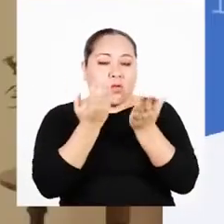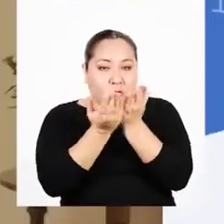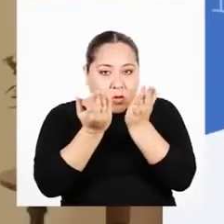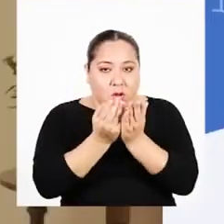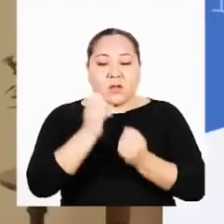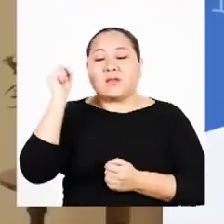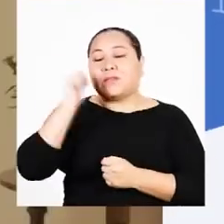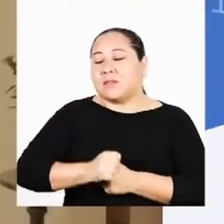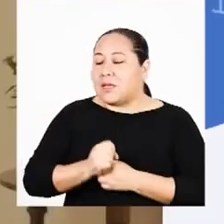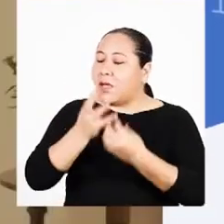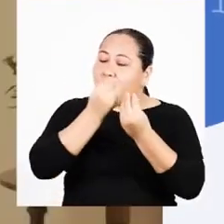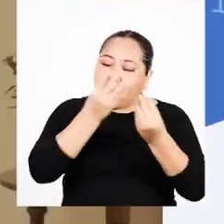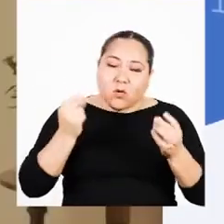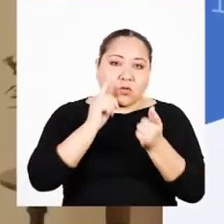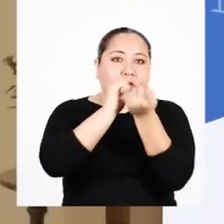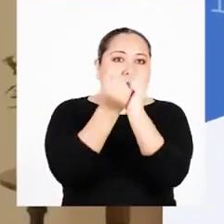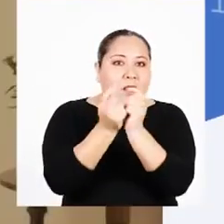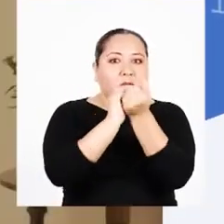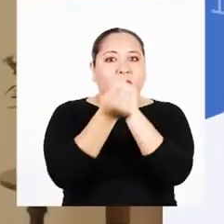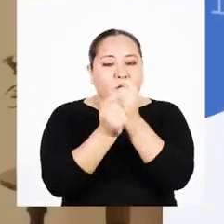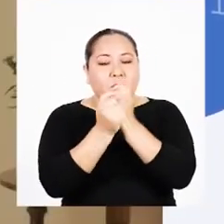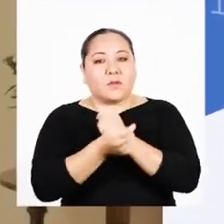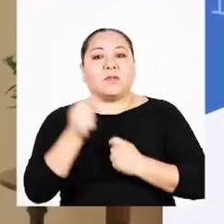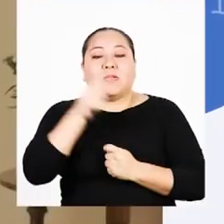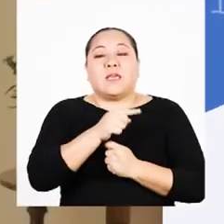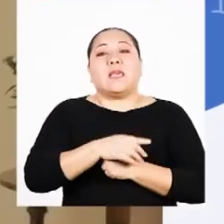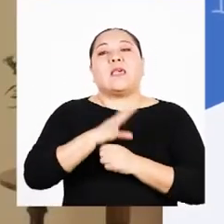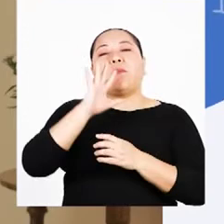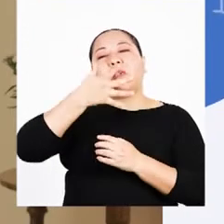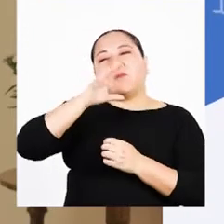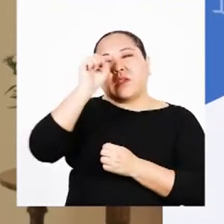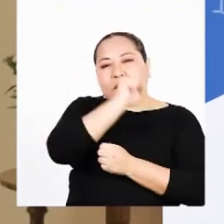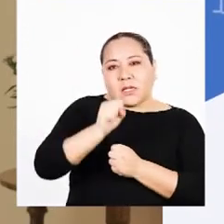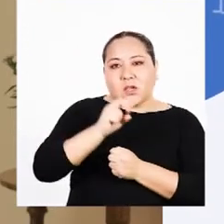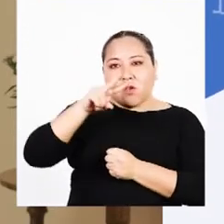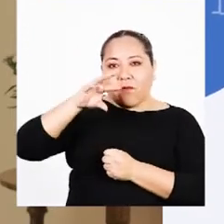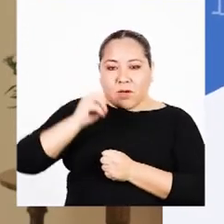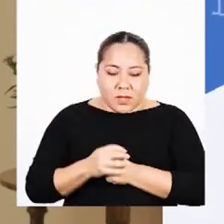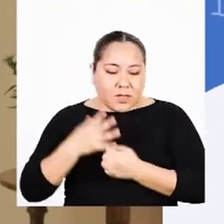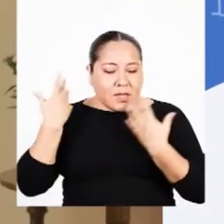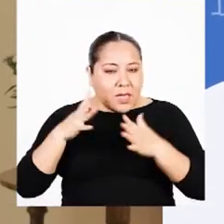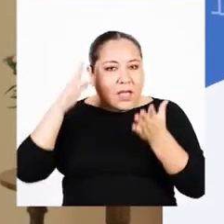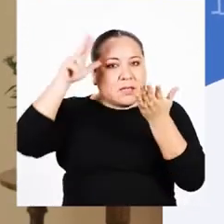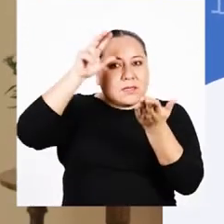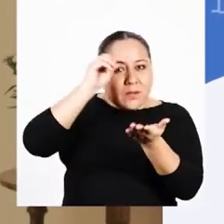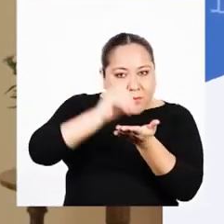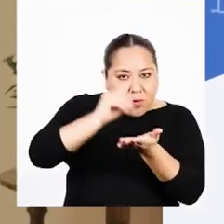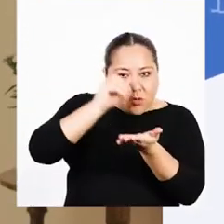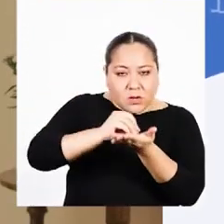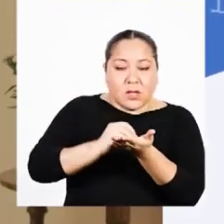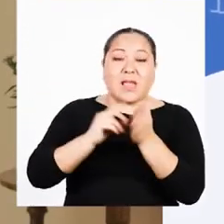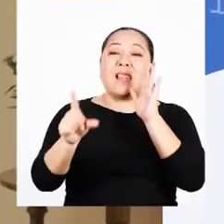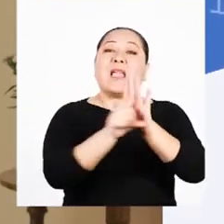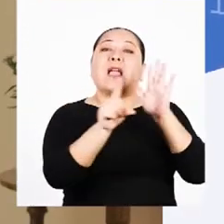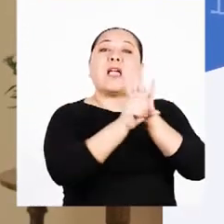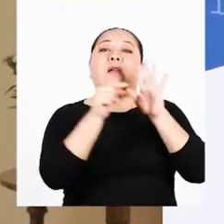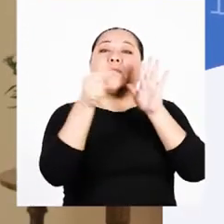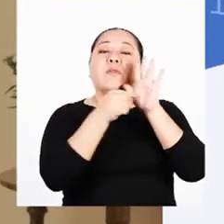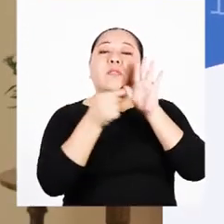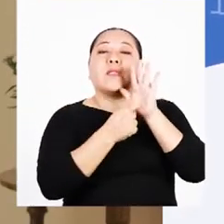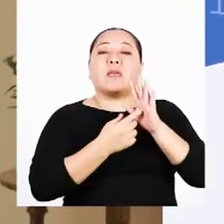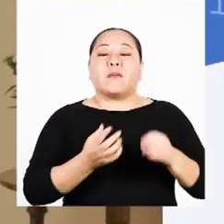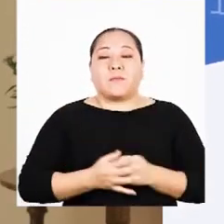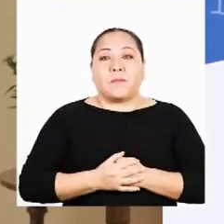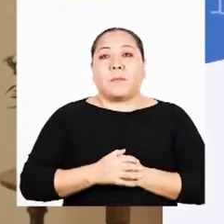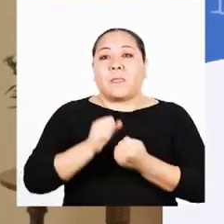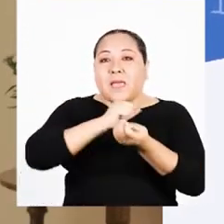escuelas. Sí, fueron muchas las transformaciones y recién en el siglo XX se logra establecer legalmente